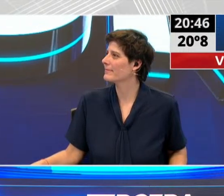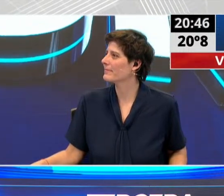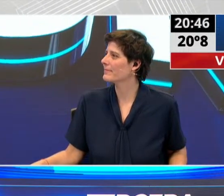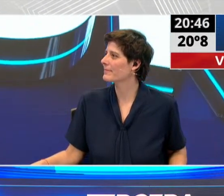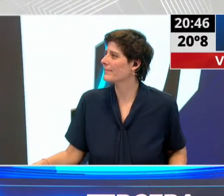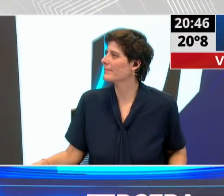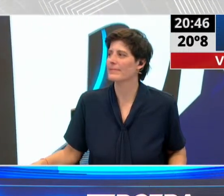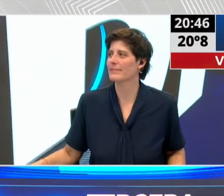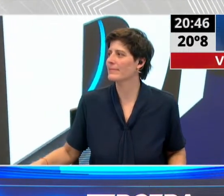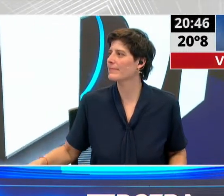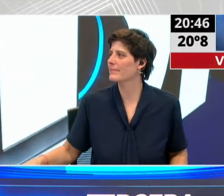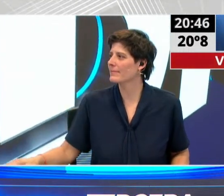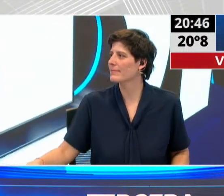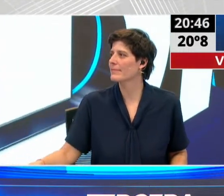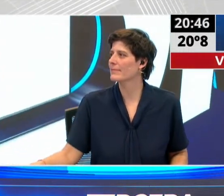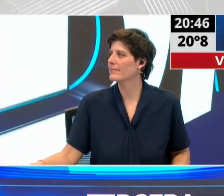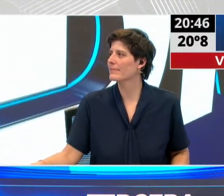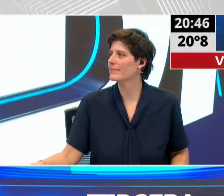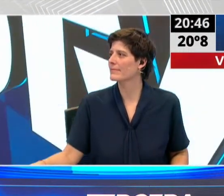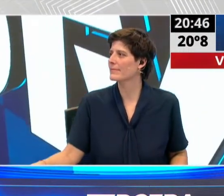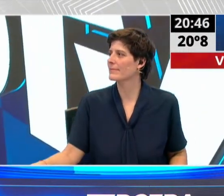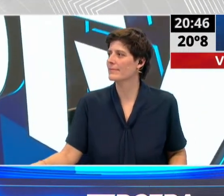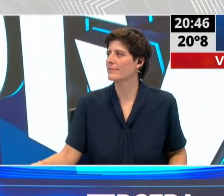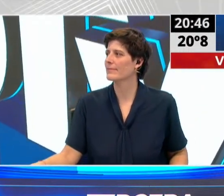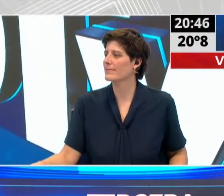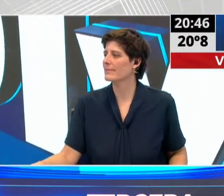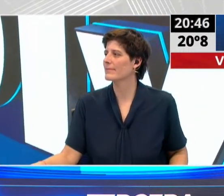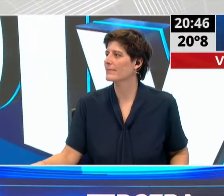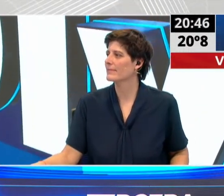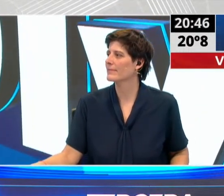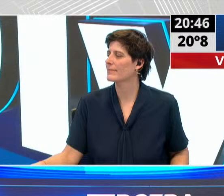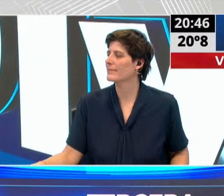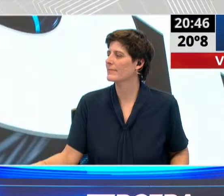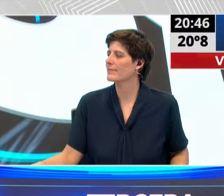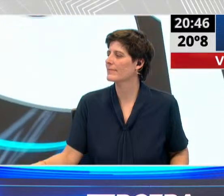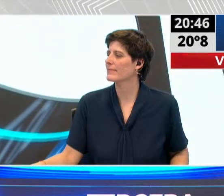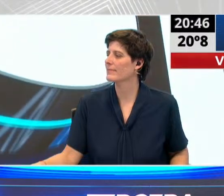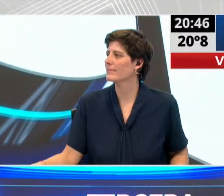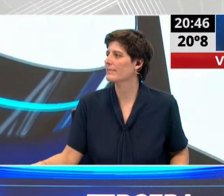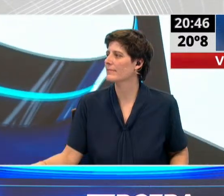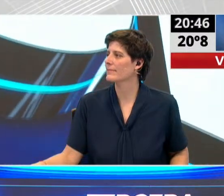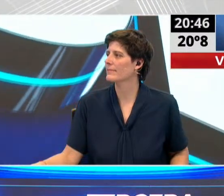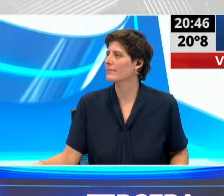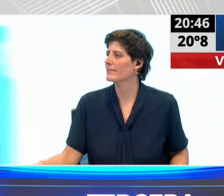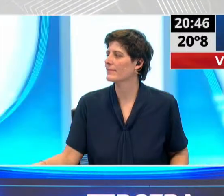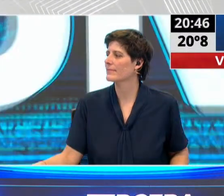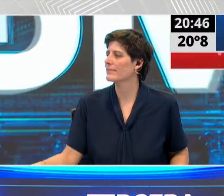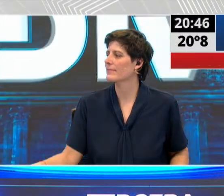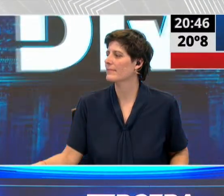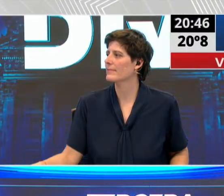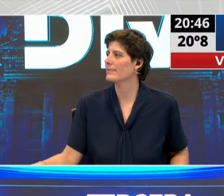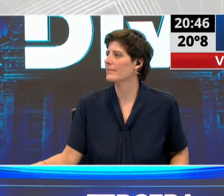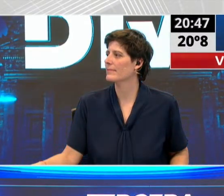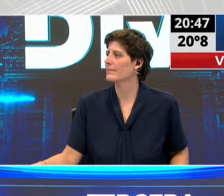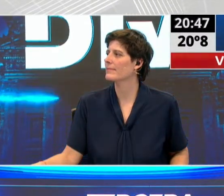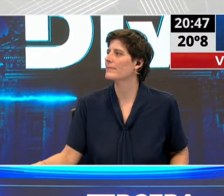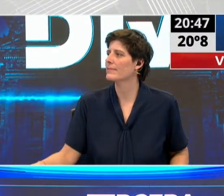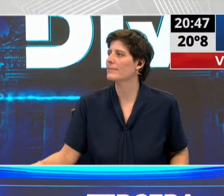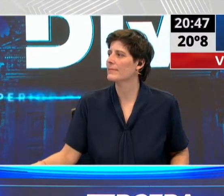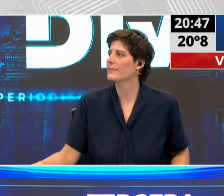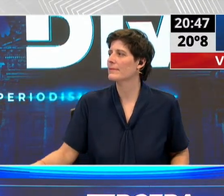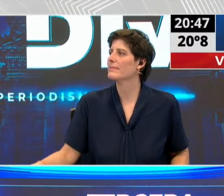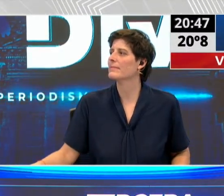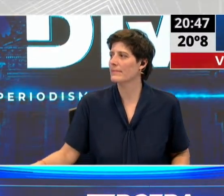constituyo este bloque a partir de tal día, de tal modo, recuperando parte de la autonomía que en parte cede cuando